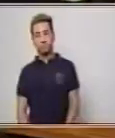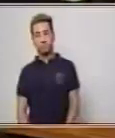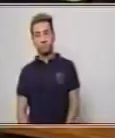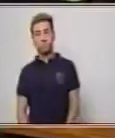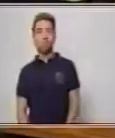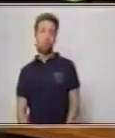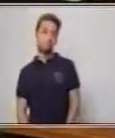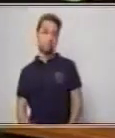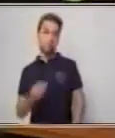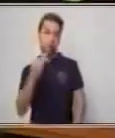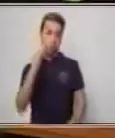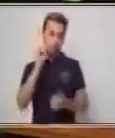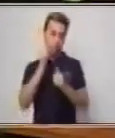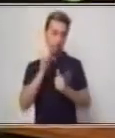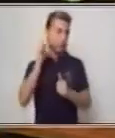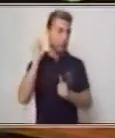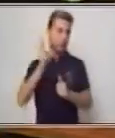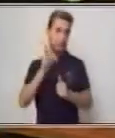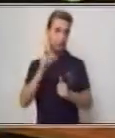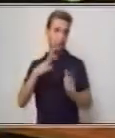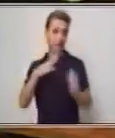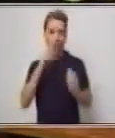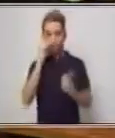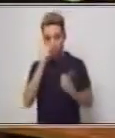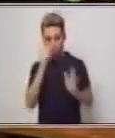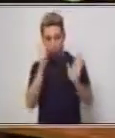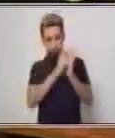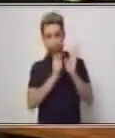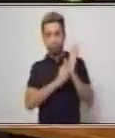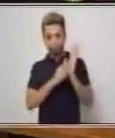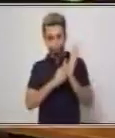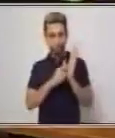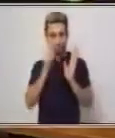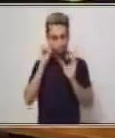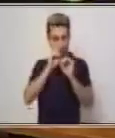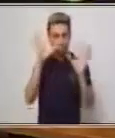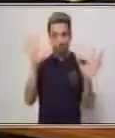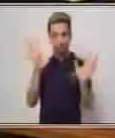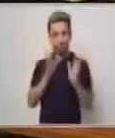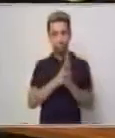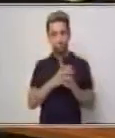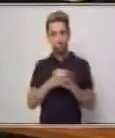Número 15. Siempre va a tener 1. Eso tengámoslo muy claro.